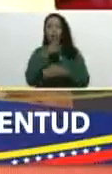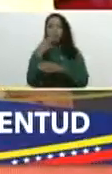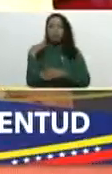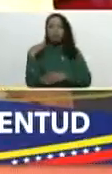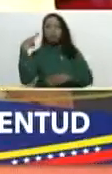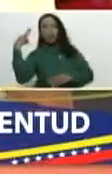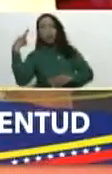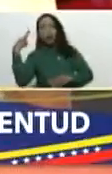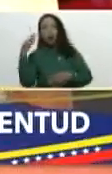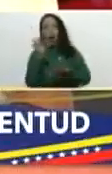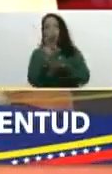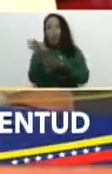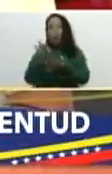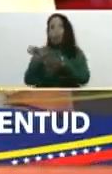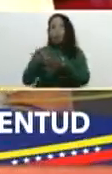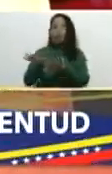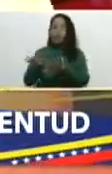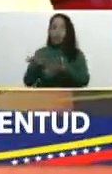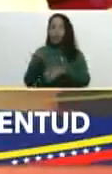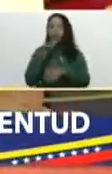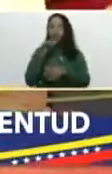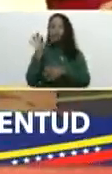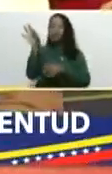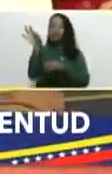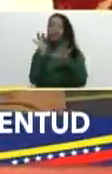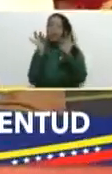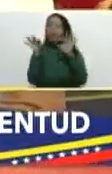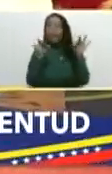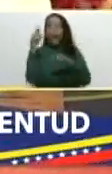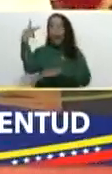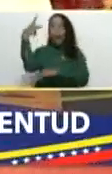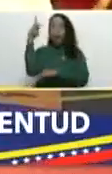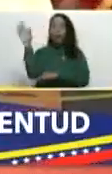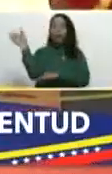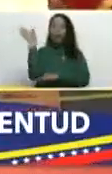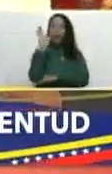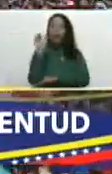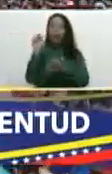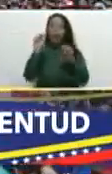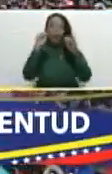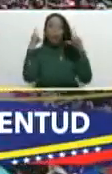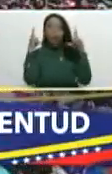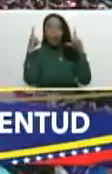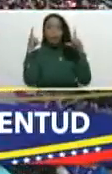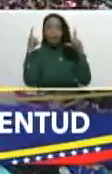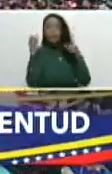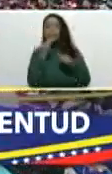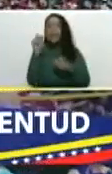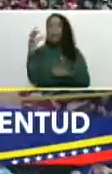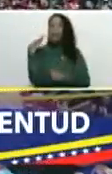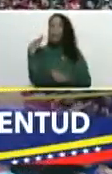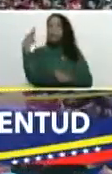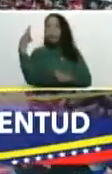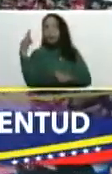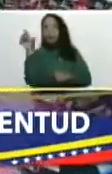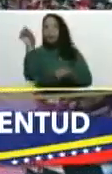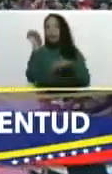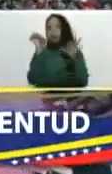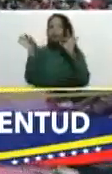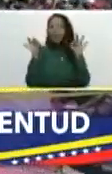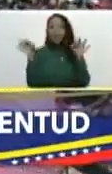en sus municipios, quienes fueron electos en las parroquias de Caracas y La Guaira, quienes fueron electos y electas en